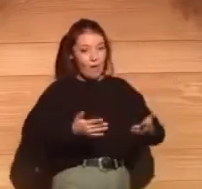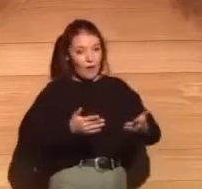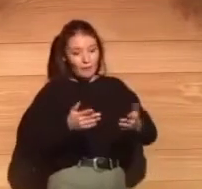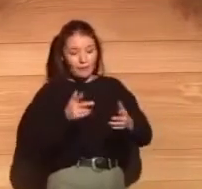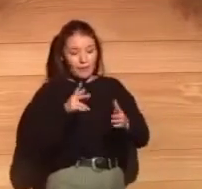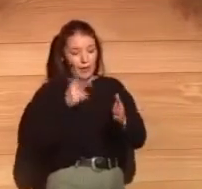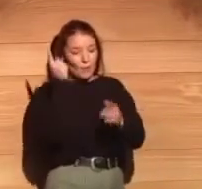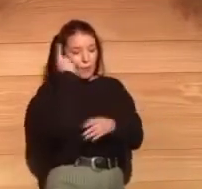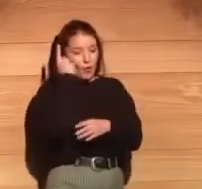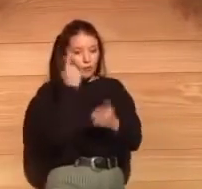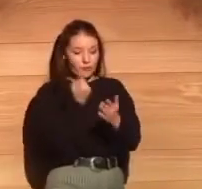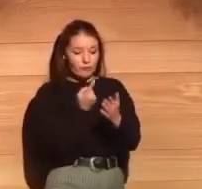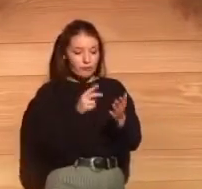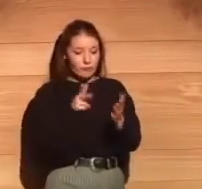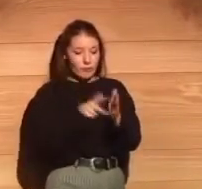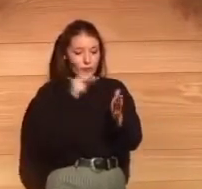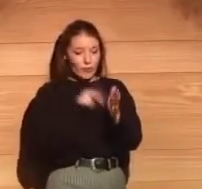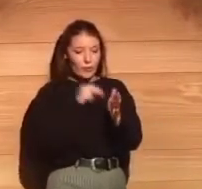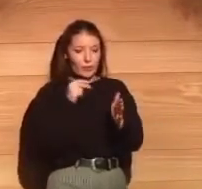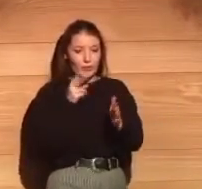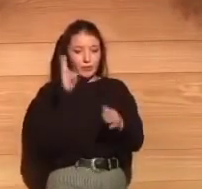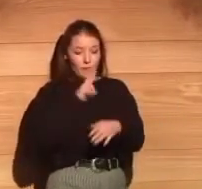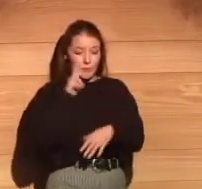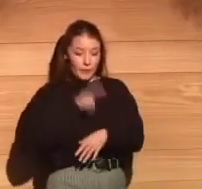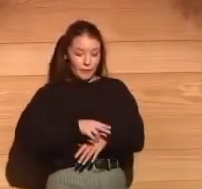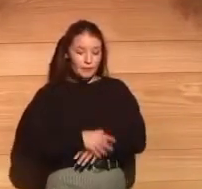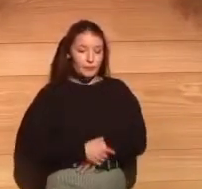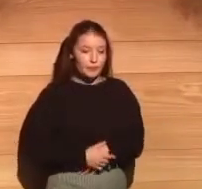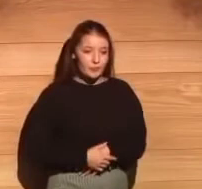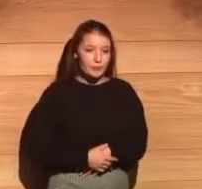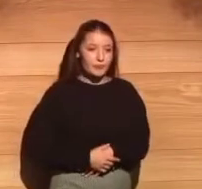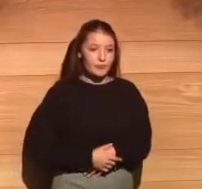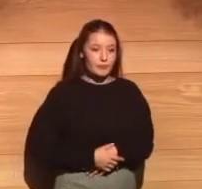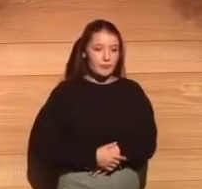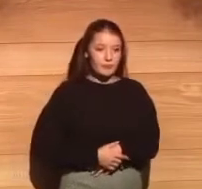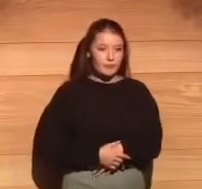vídeos. Y estamos en la misma situación. Tú has mencionado a